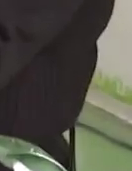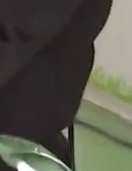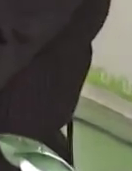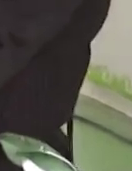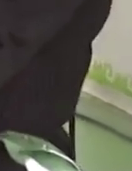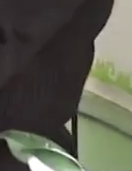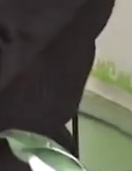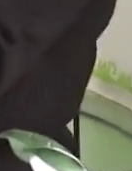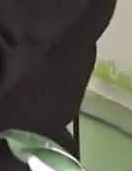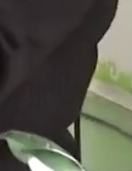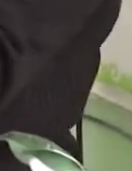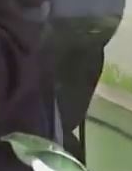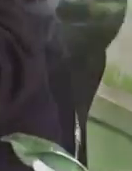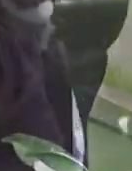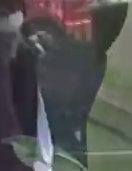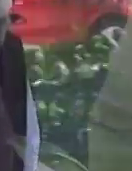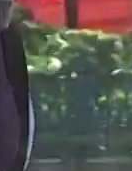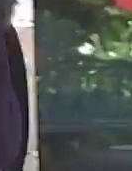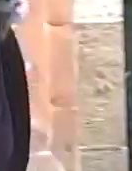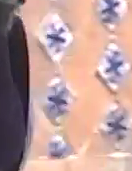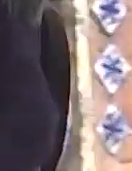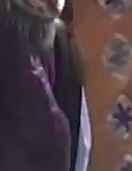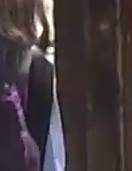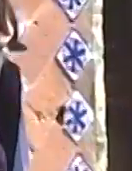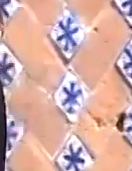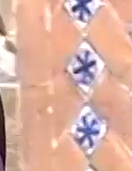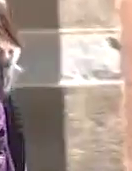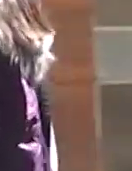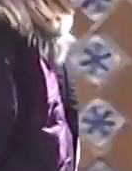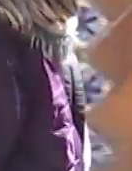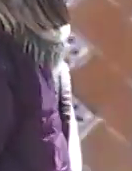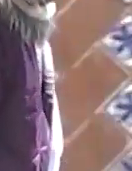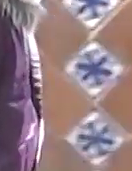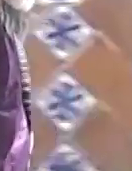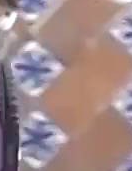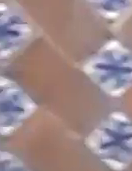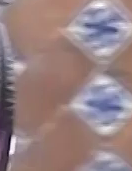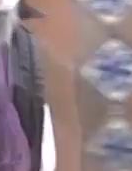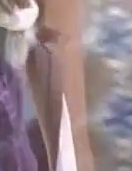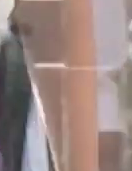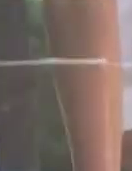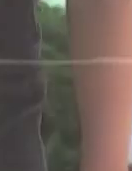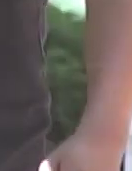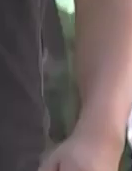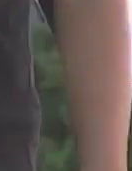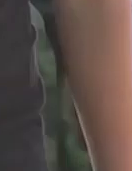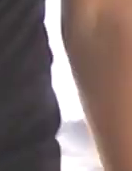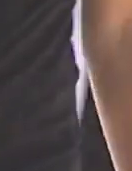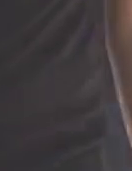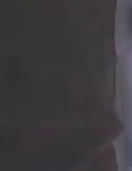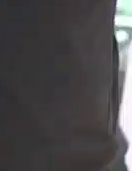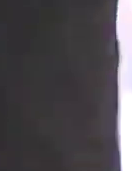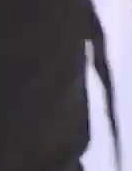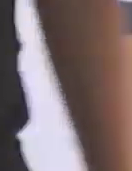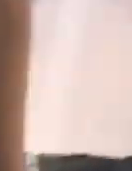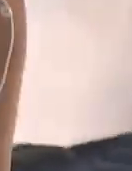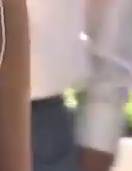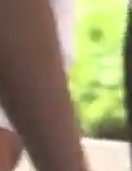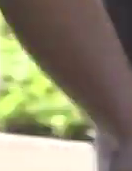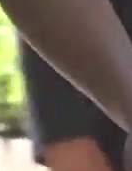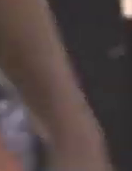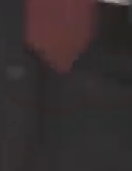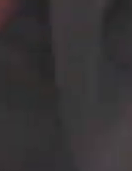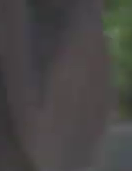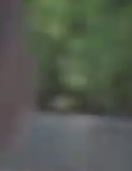que tras cerrar su sesión, revisar estado de cuenta bancario digital, así comprobar que no haya habido un error en